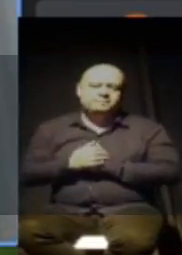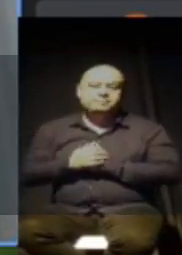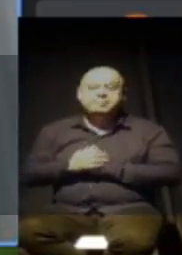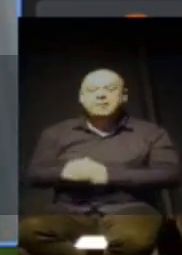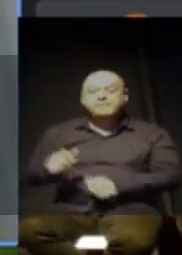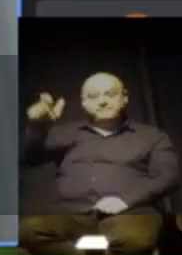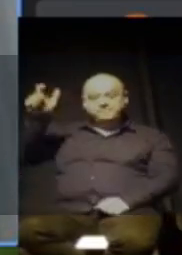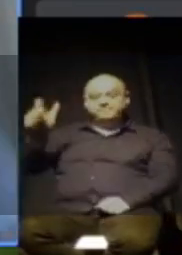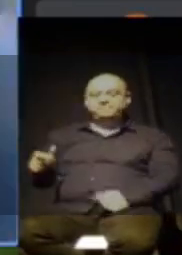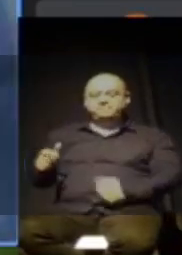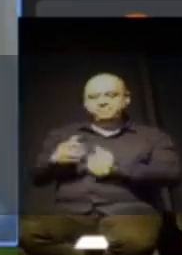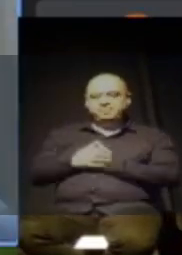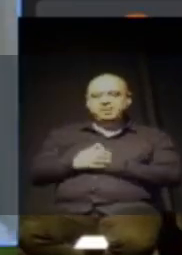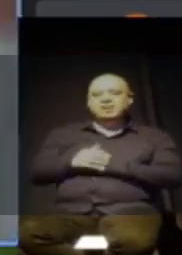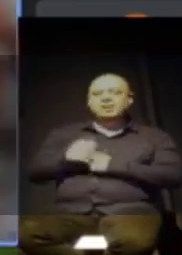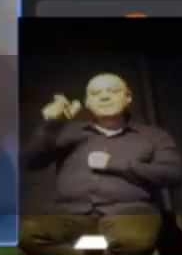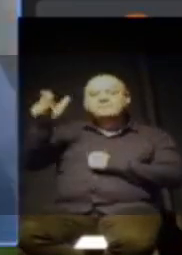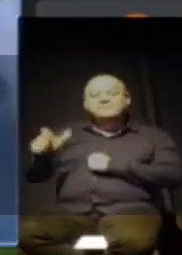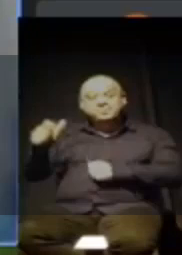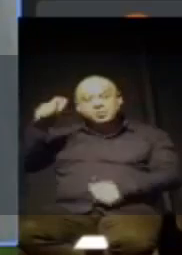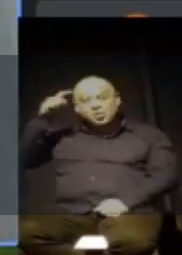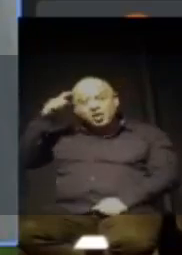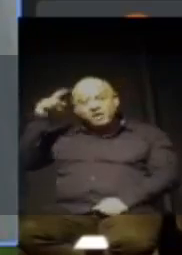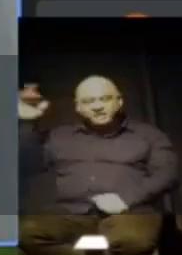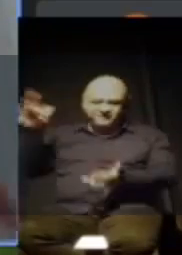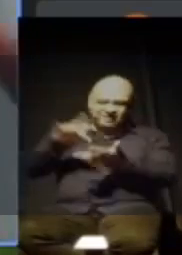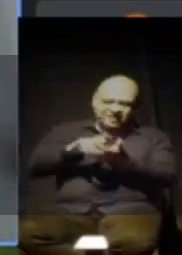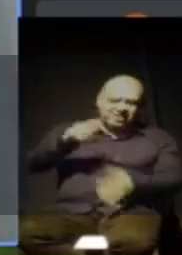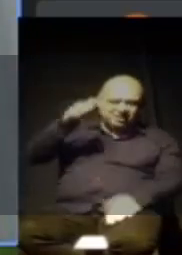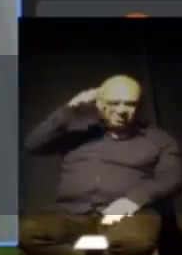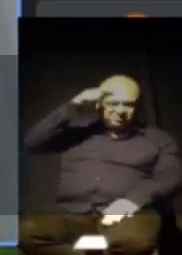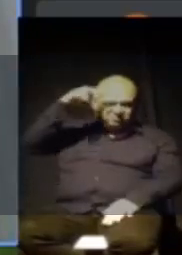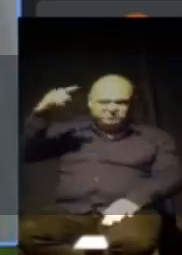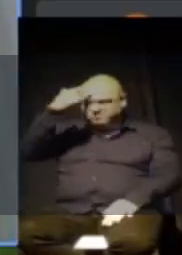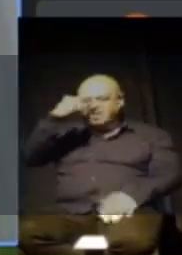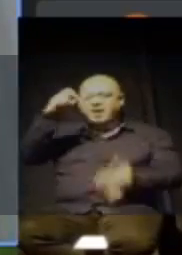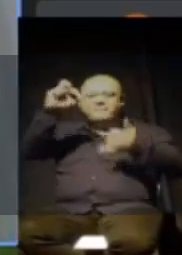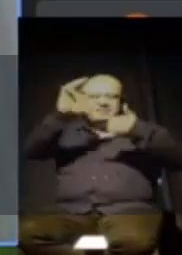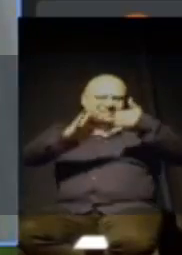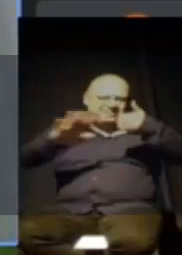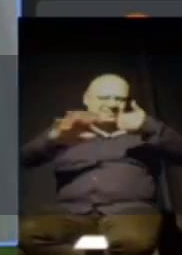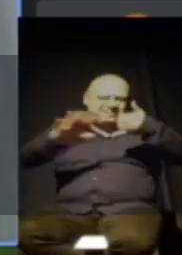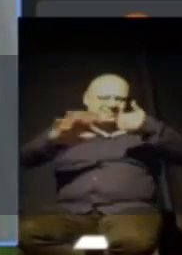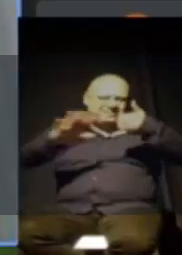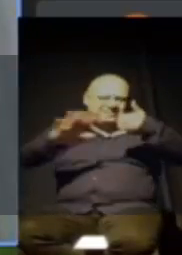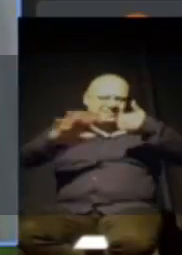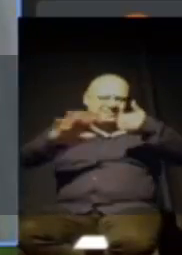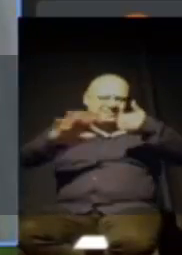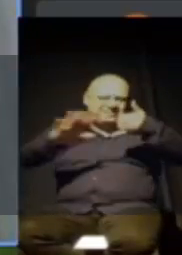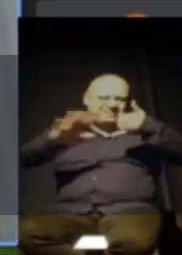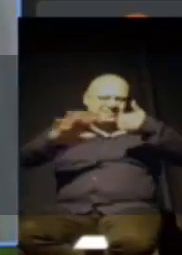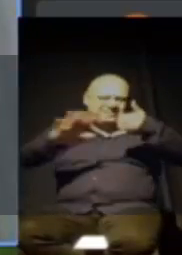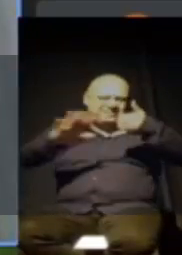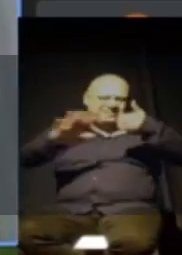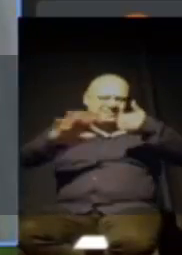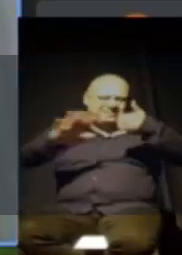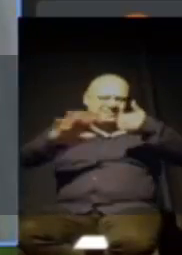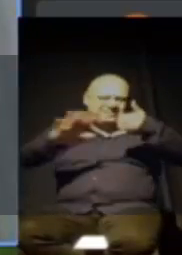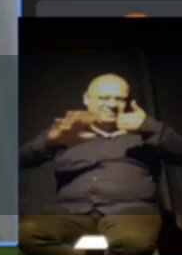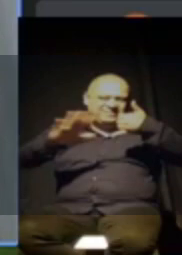que la persona que viene de la costa atlántica o que viene de la costa pacífica ni siquiera habla